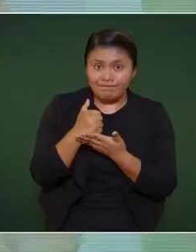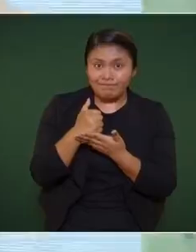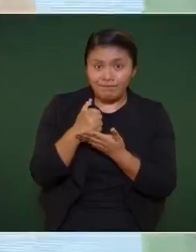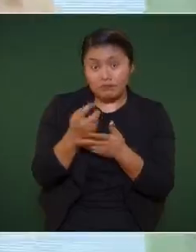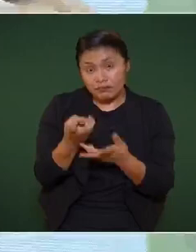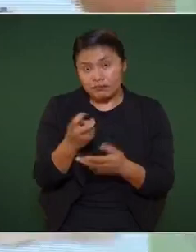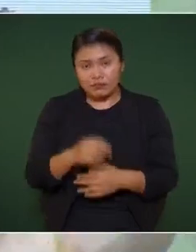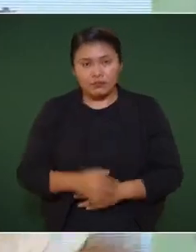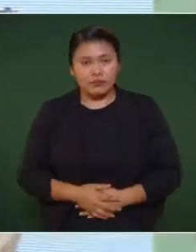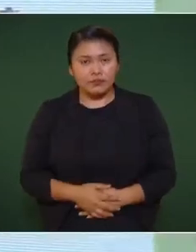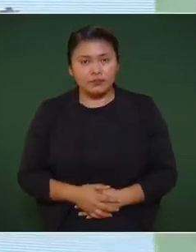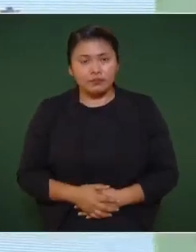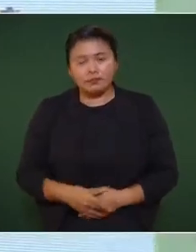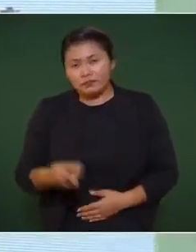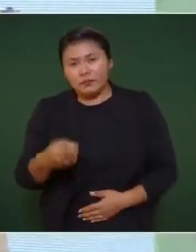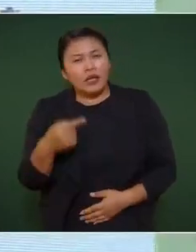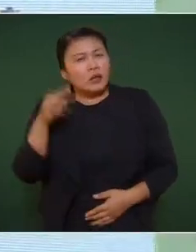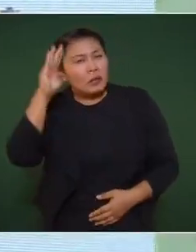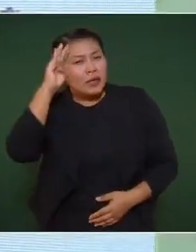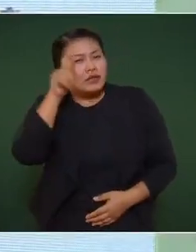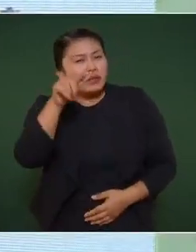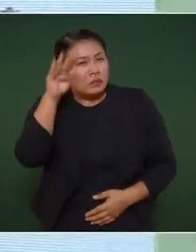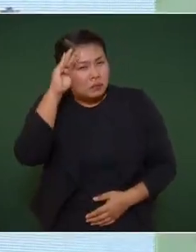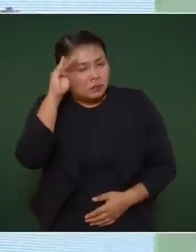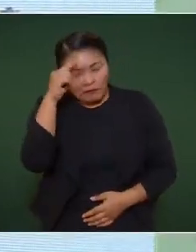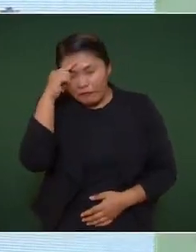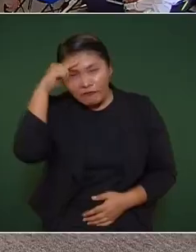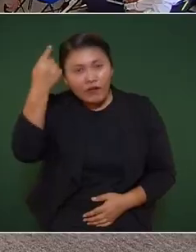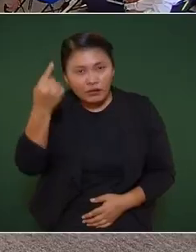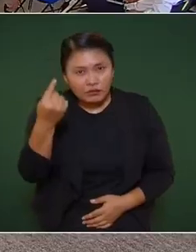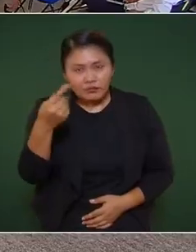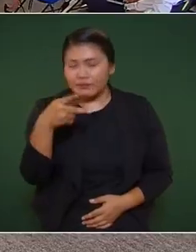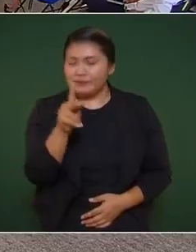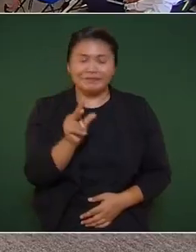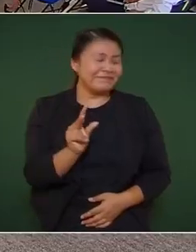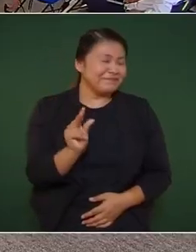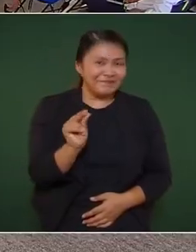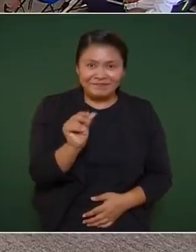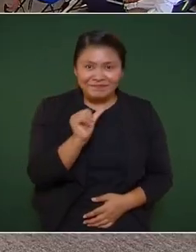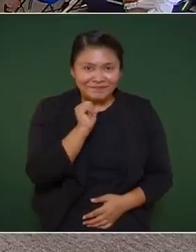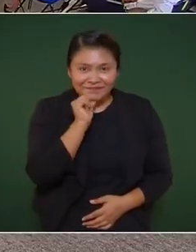se piensa que es algo sencillo. No,